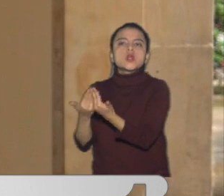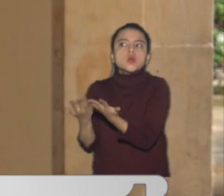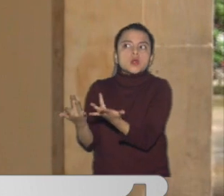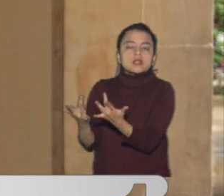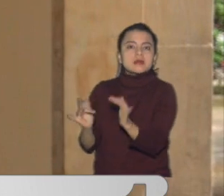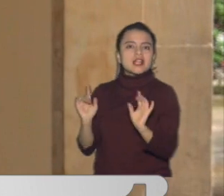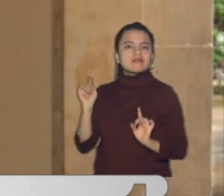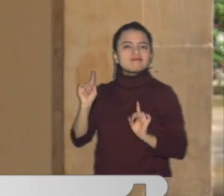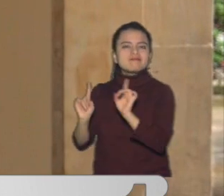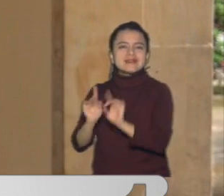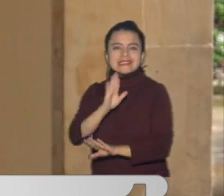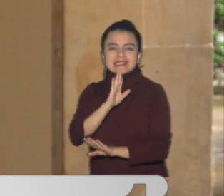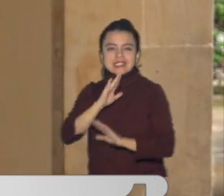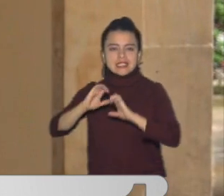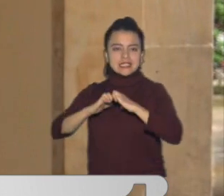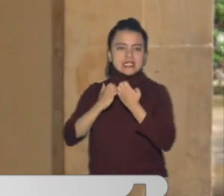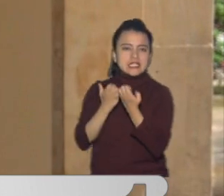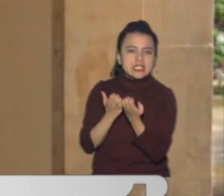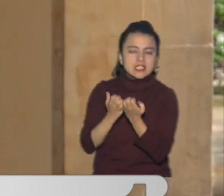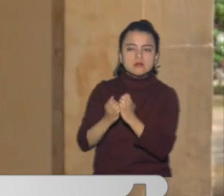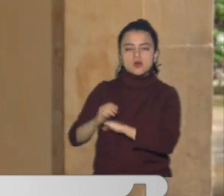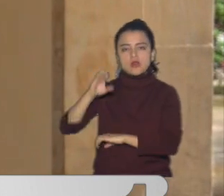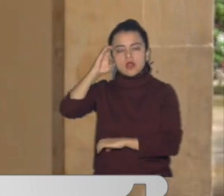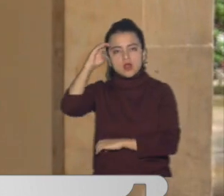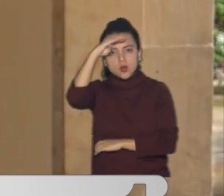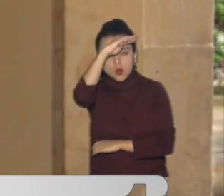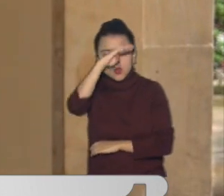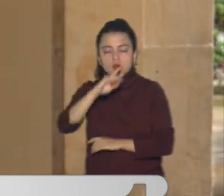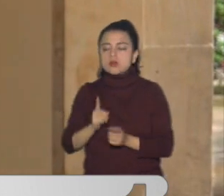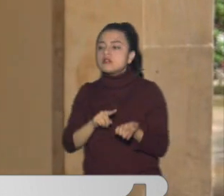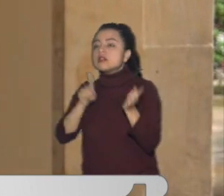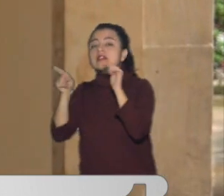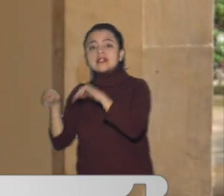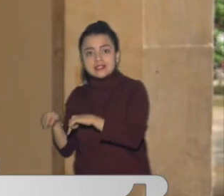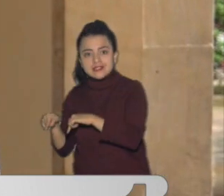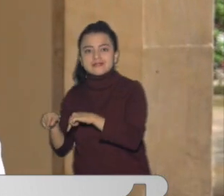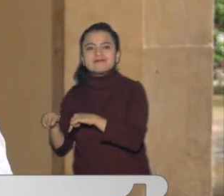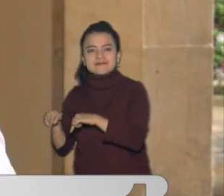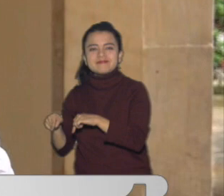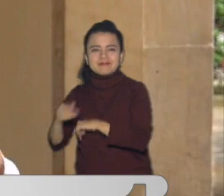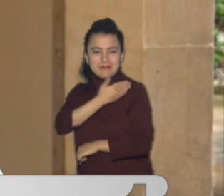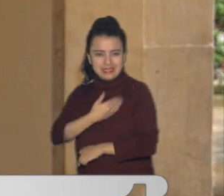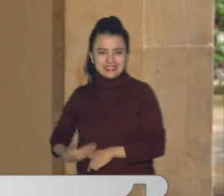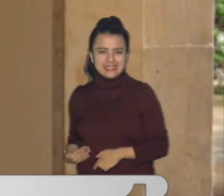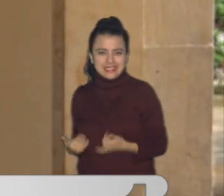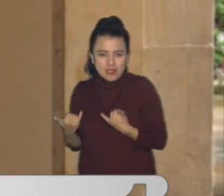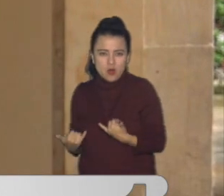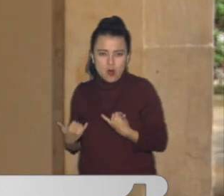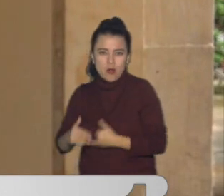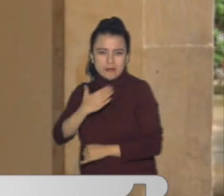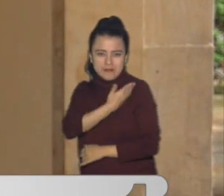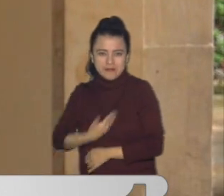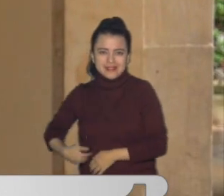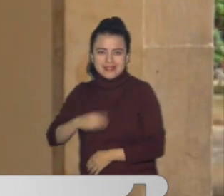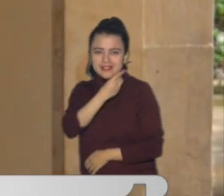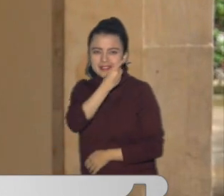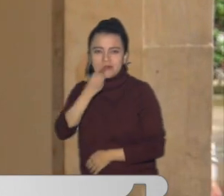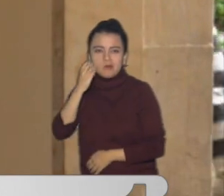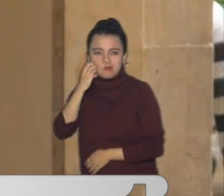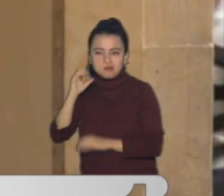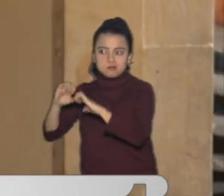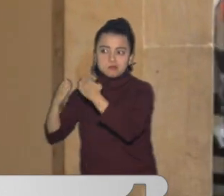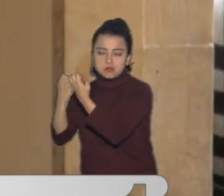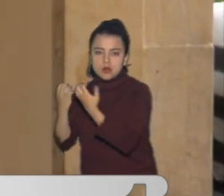Gustavo Petro, o mejor dicho, el presidente electo Gustavo Petro y su comisión, y además Presidencia. Varios de los empalmes se van a realizar en temas